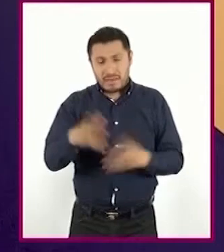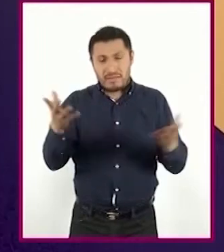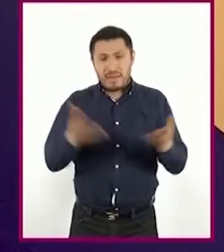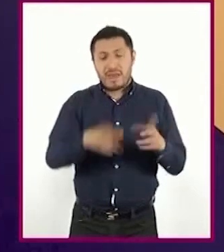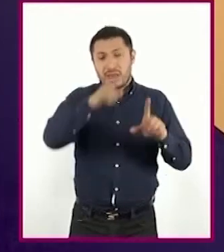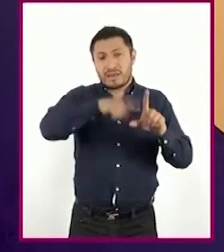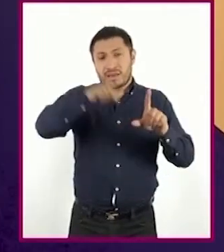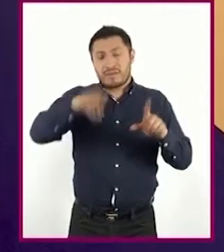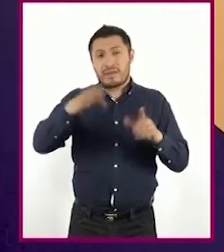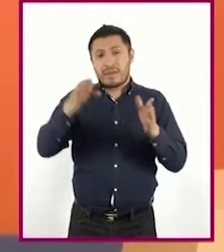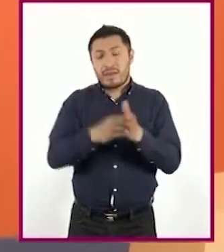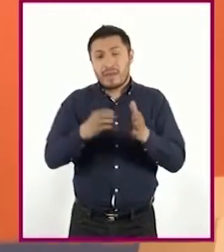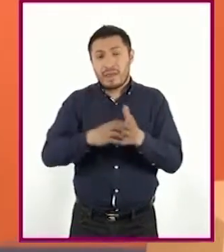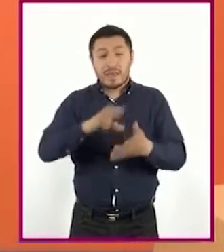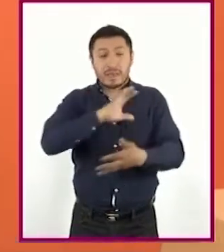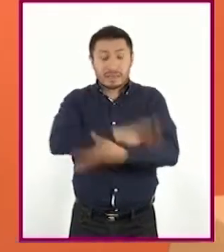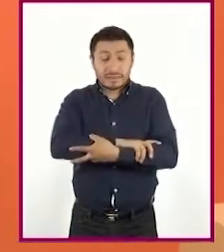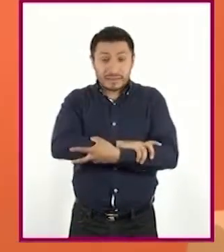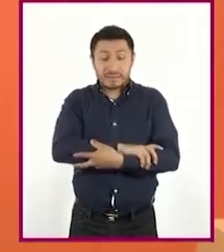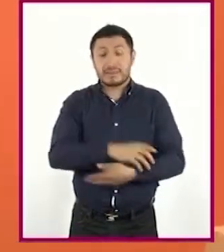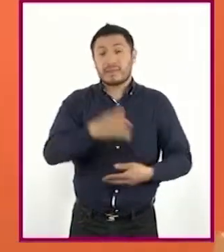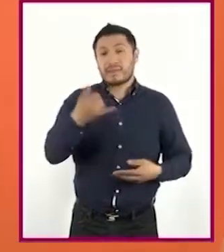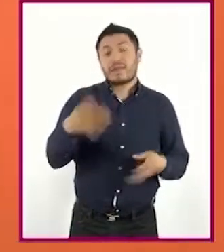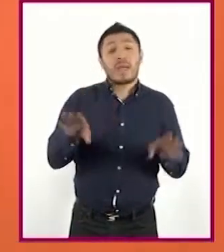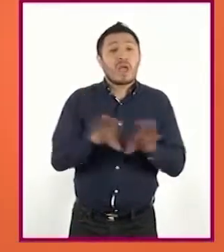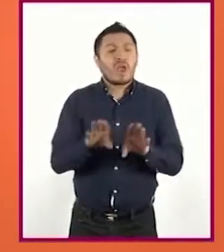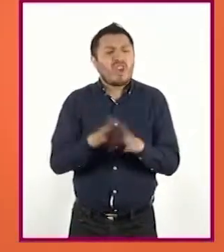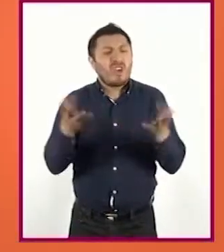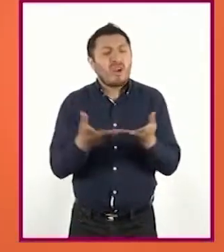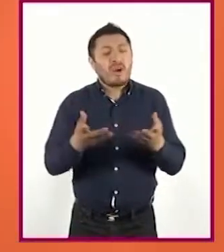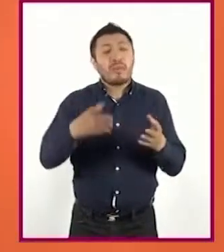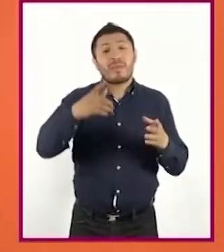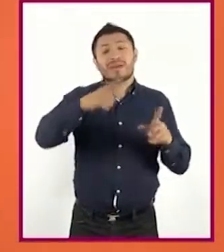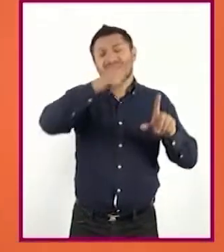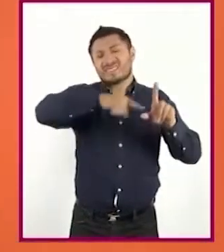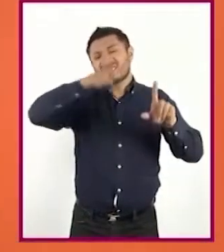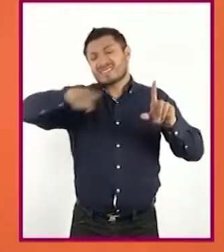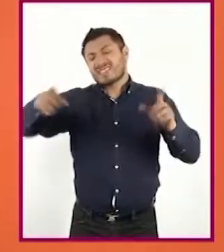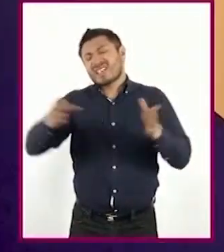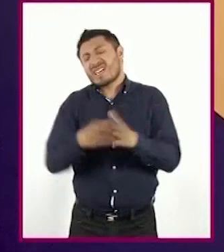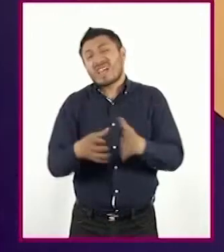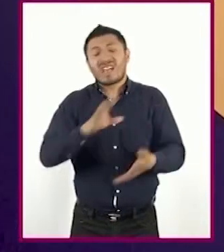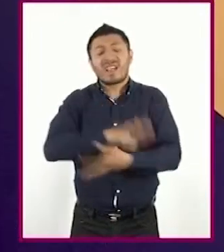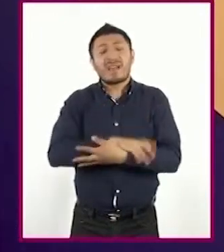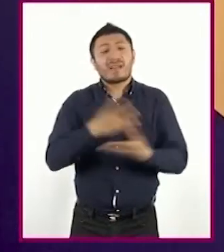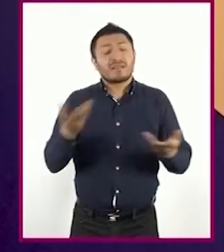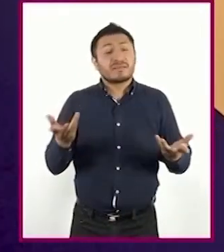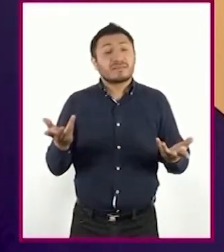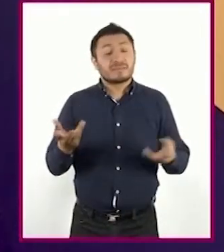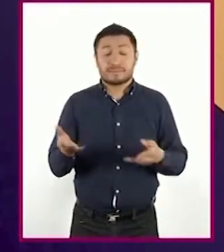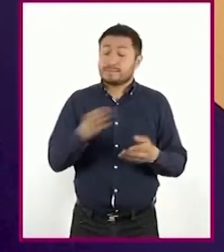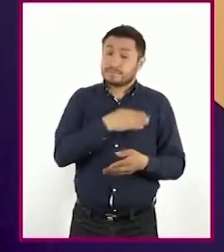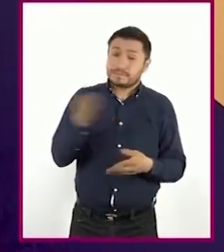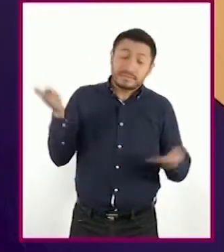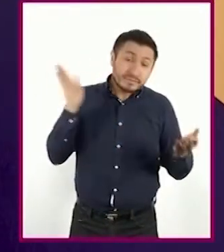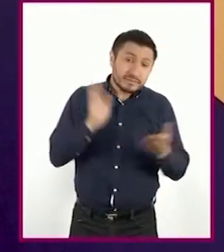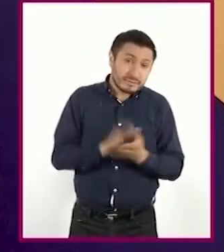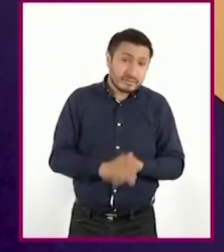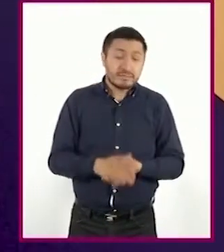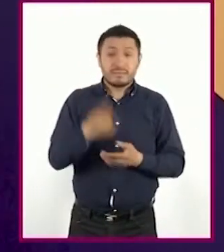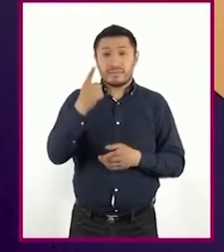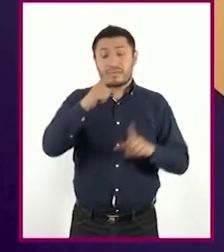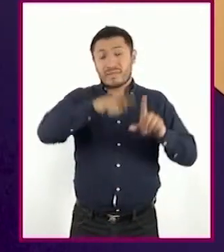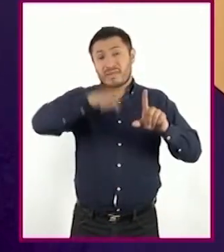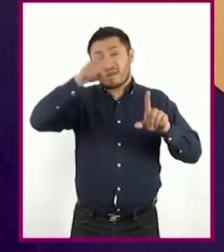gráfica caja-brazos. ¿Y cómo se elabora una gráfica caja-brazos? Bueno, maestra, una